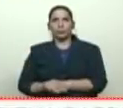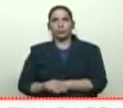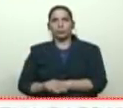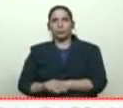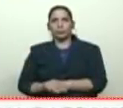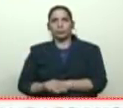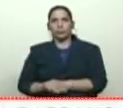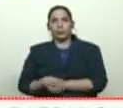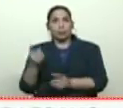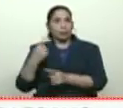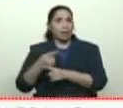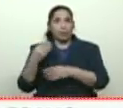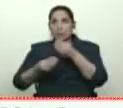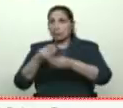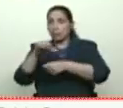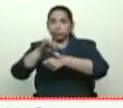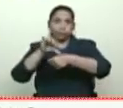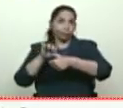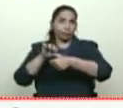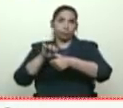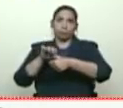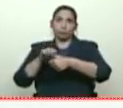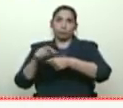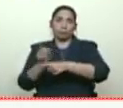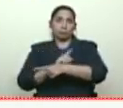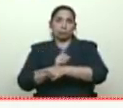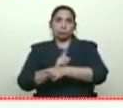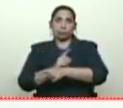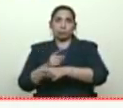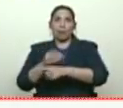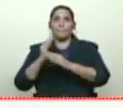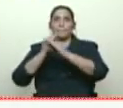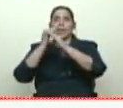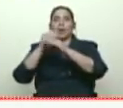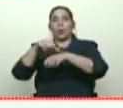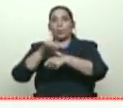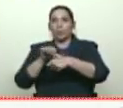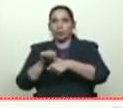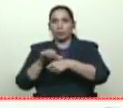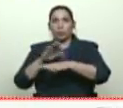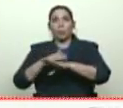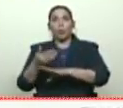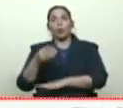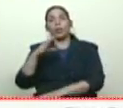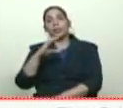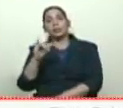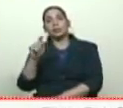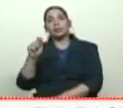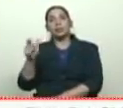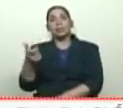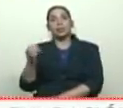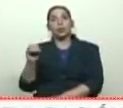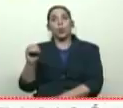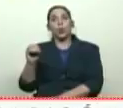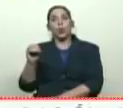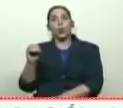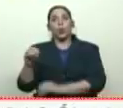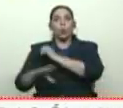momento es que hay que hacer la operación. Y paralizan la operación porque Citgo fue